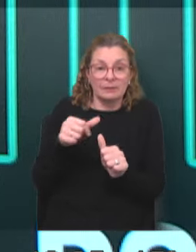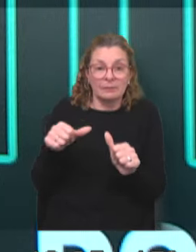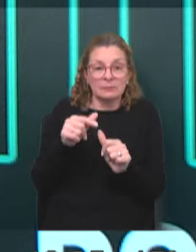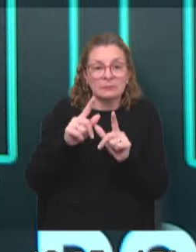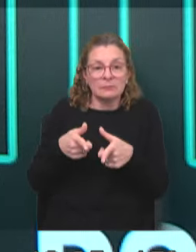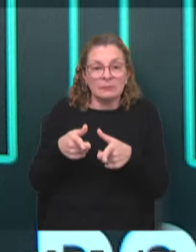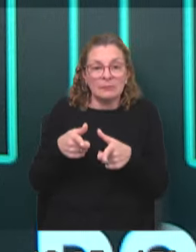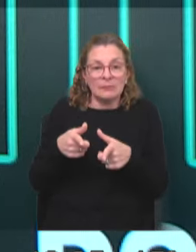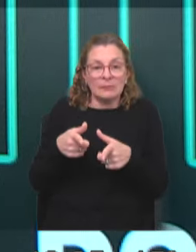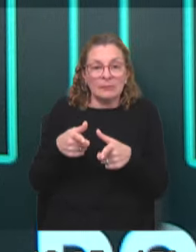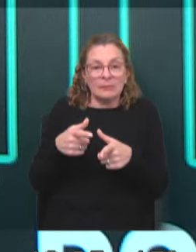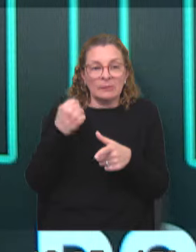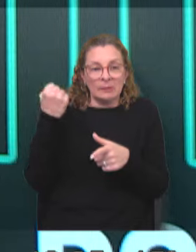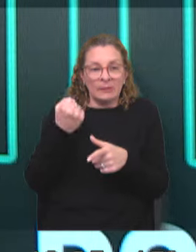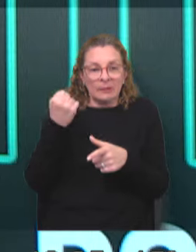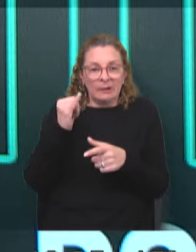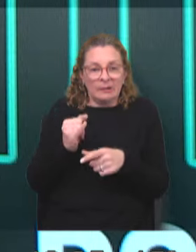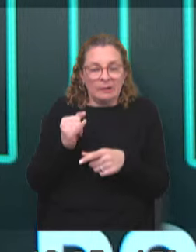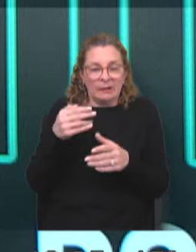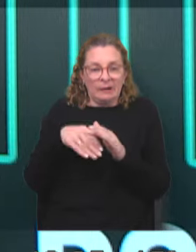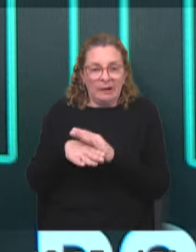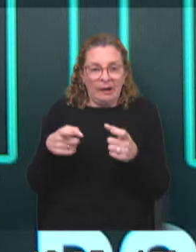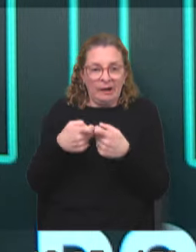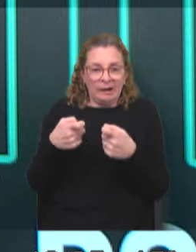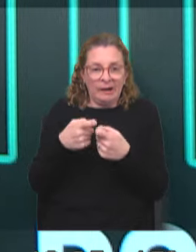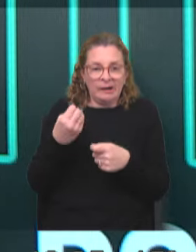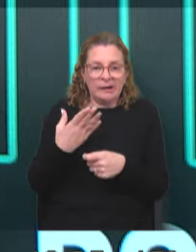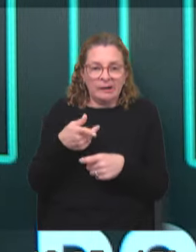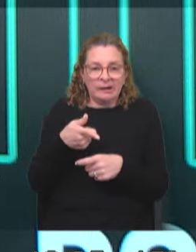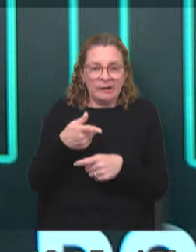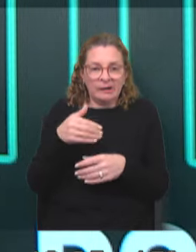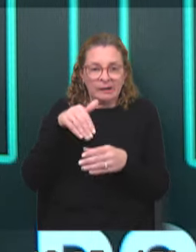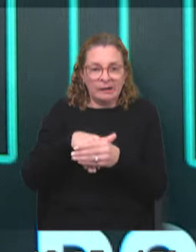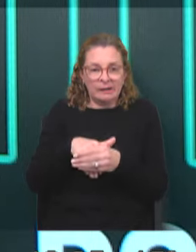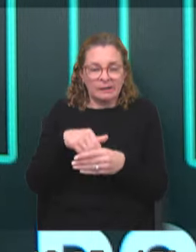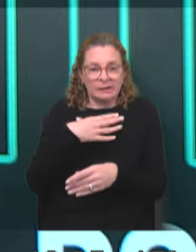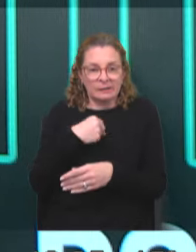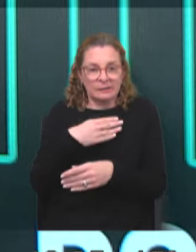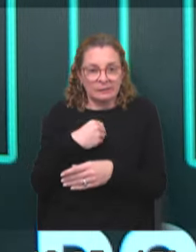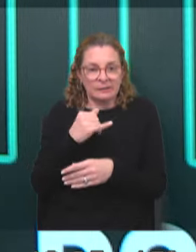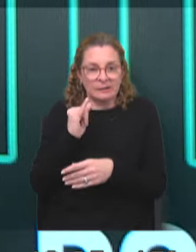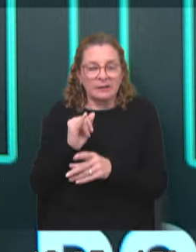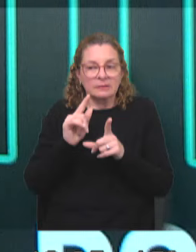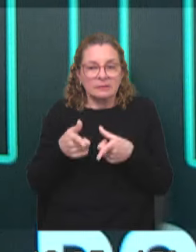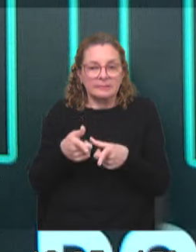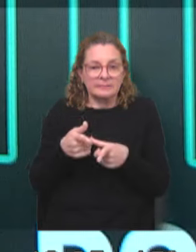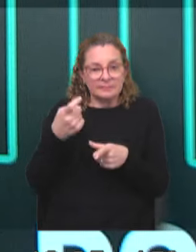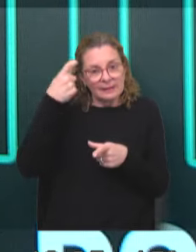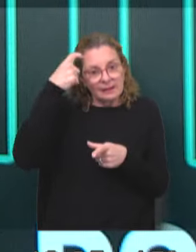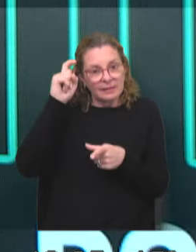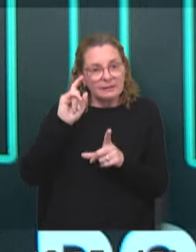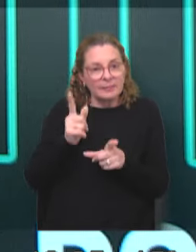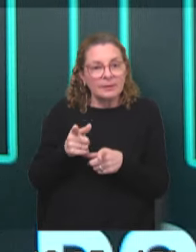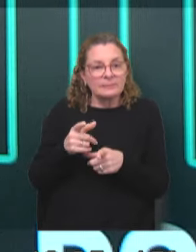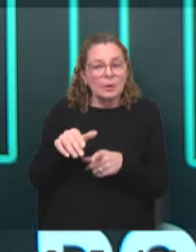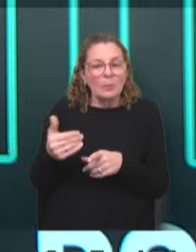también a los pesos relativos que hay adentro de la coalición decir Bueno cuánto pueda votar o no el partido nacional y también la idea de una